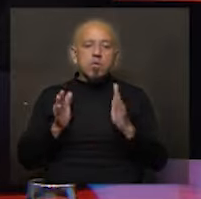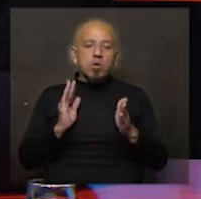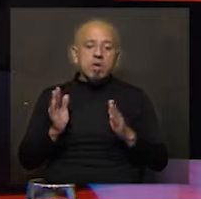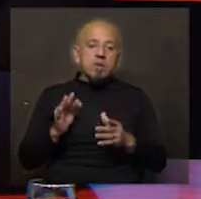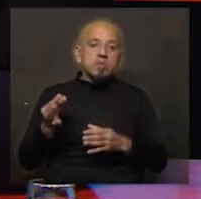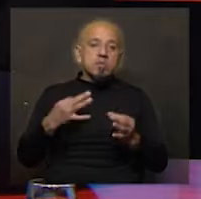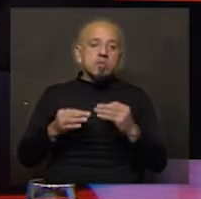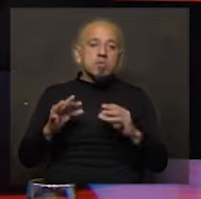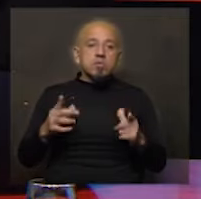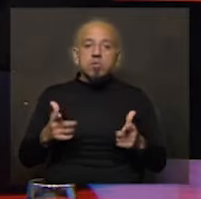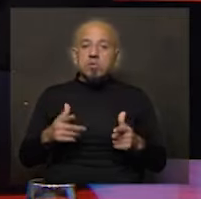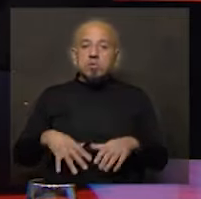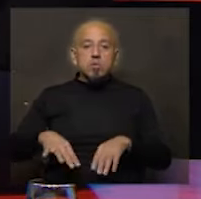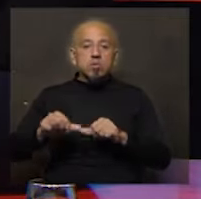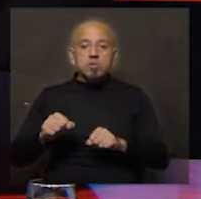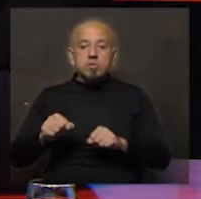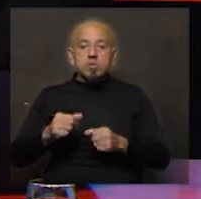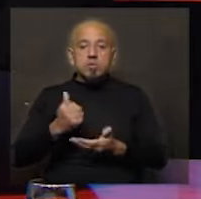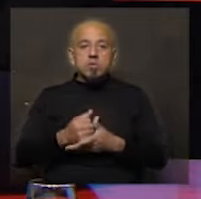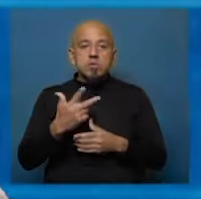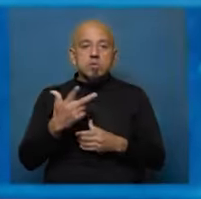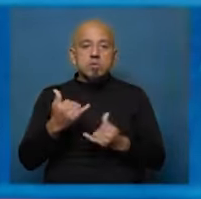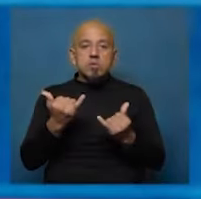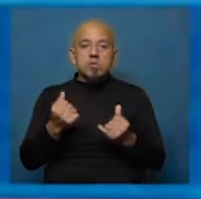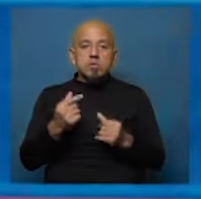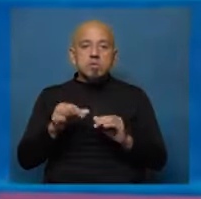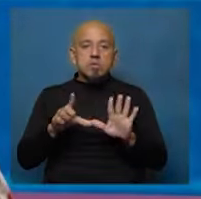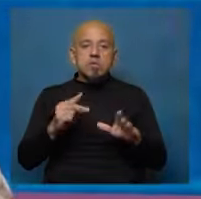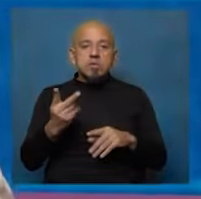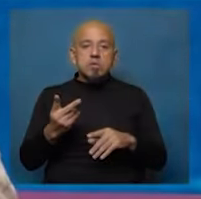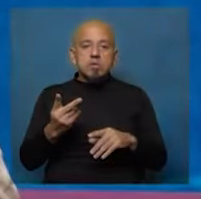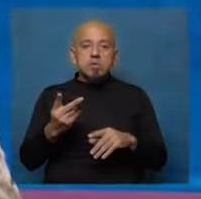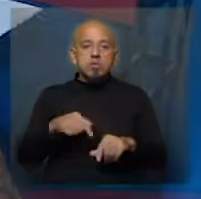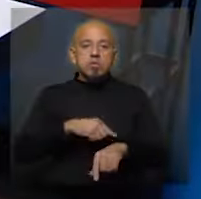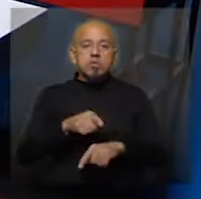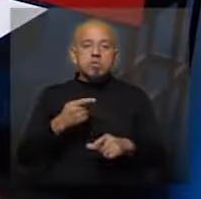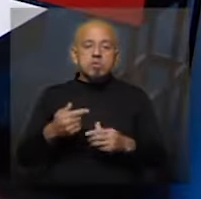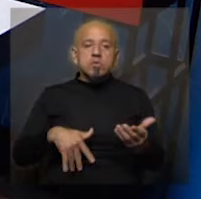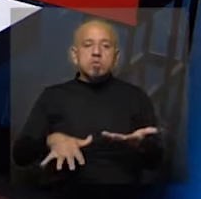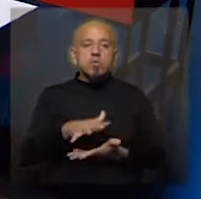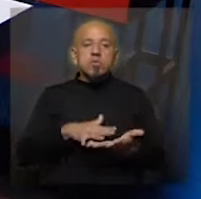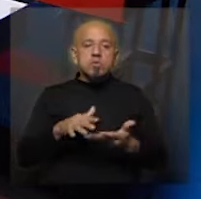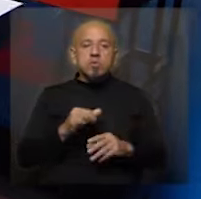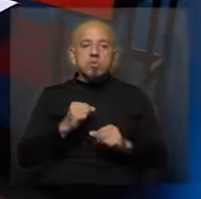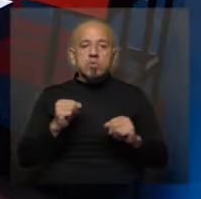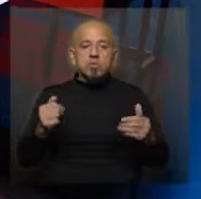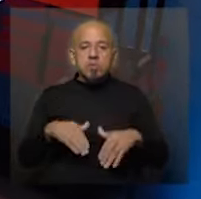este no tenes audiencias presenciales en 3 días en 72 horas como indica la ley y estamos hablando de situaciones que pueden ser graves urgentes no a